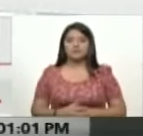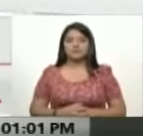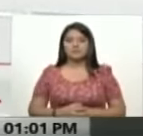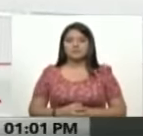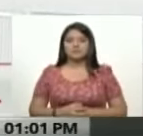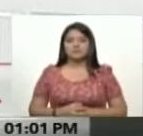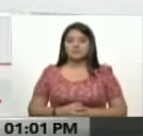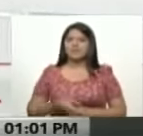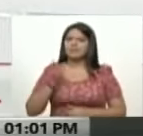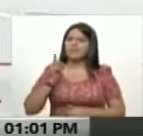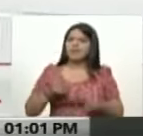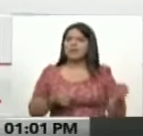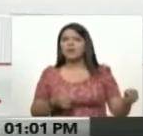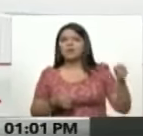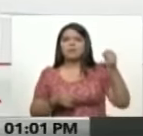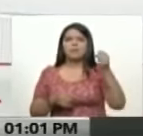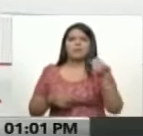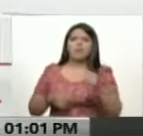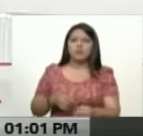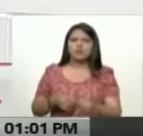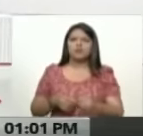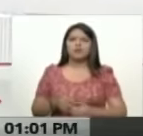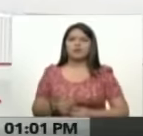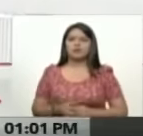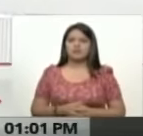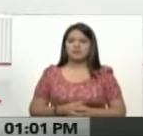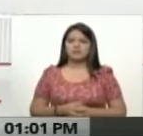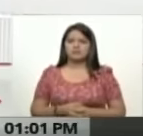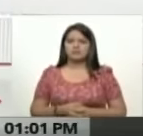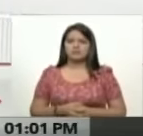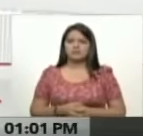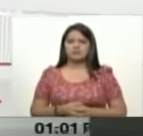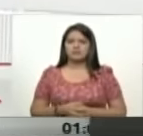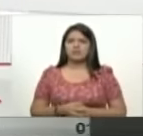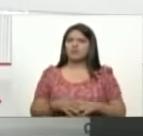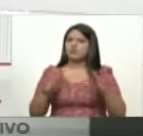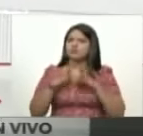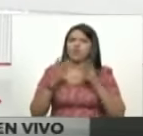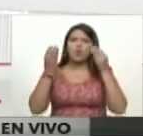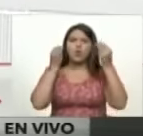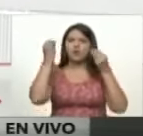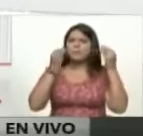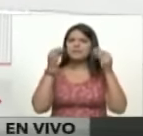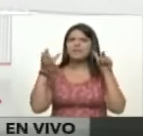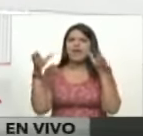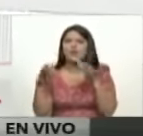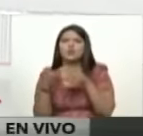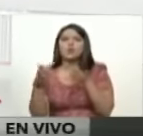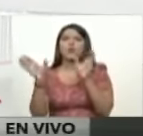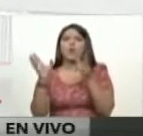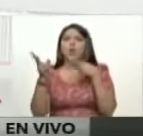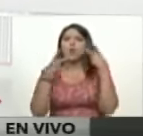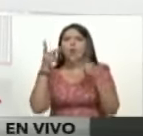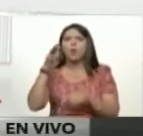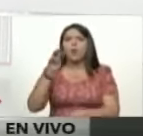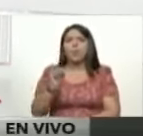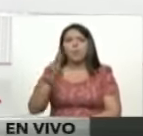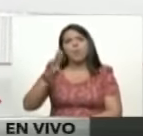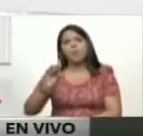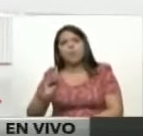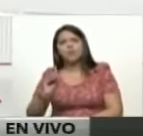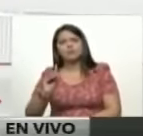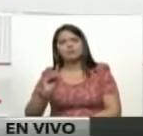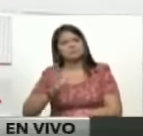tiene que imponer su criterio a la bancada de la MU? ¿Es acaso los grandes comerciantes